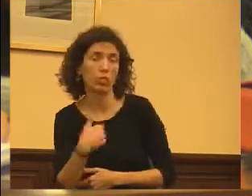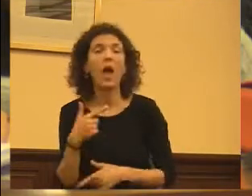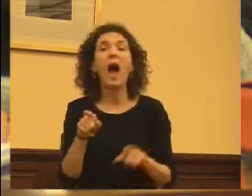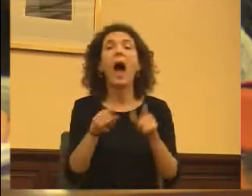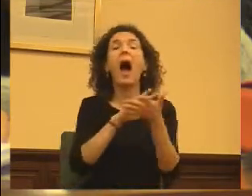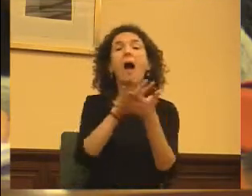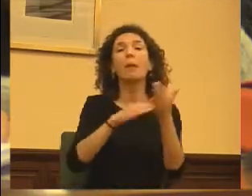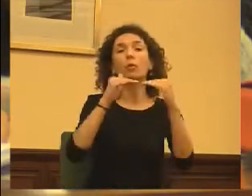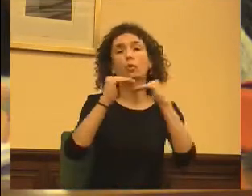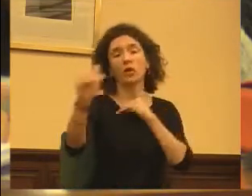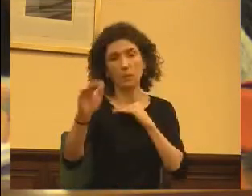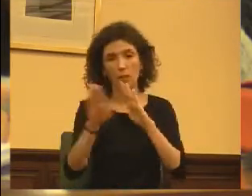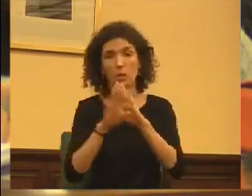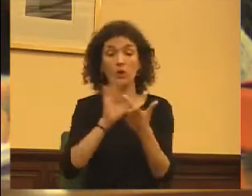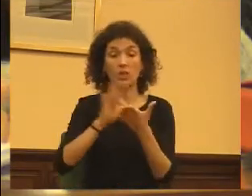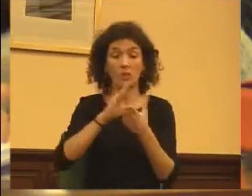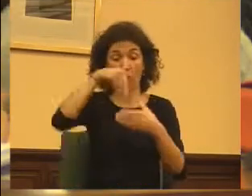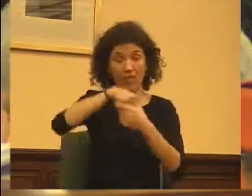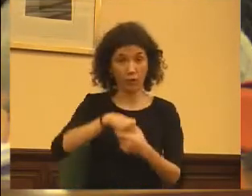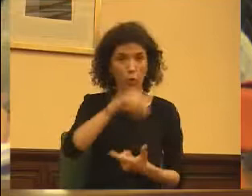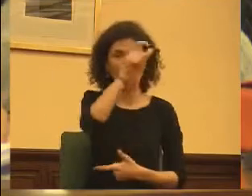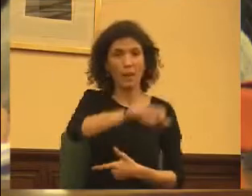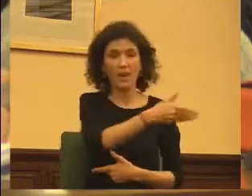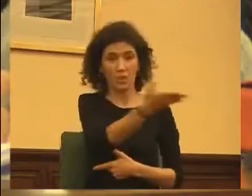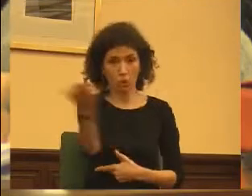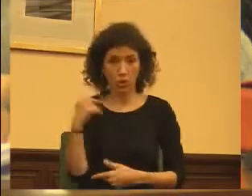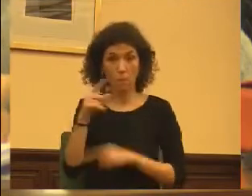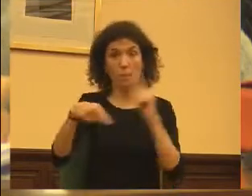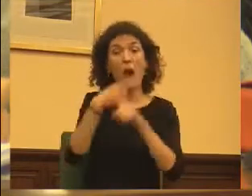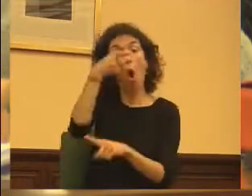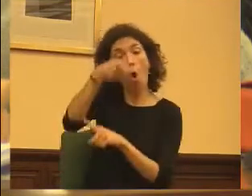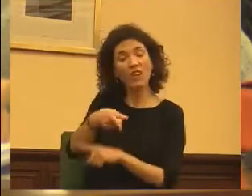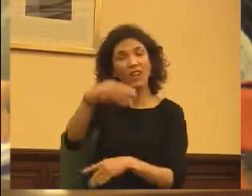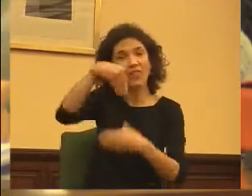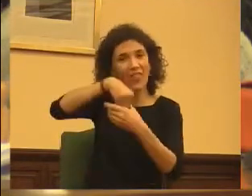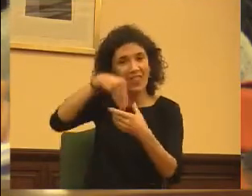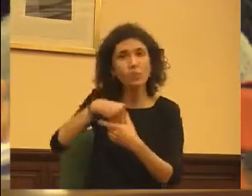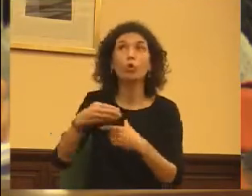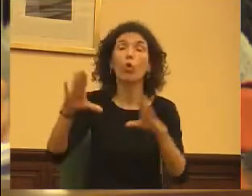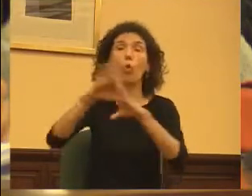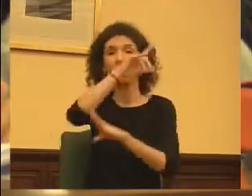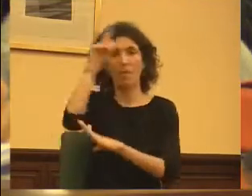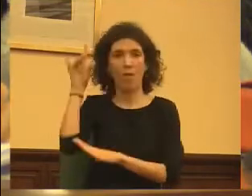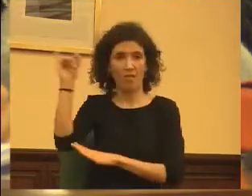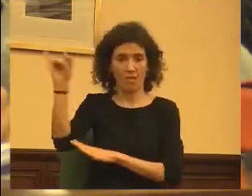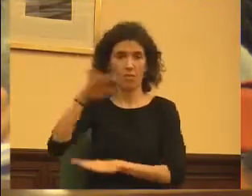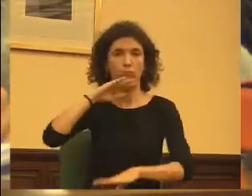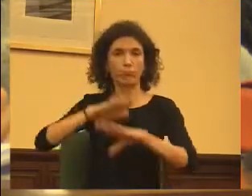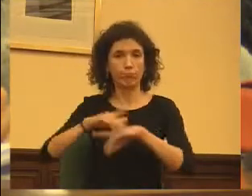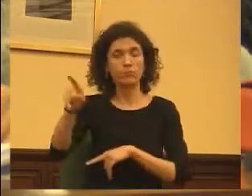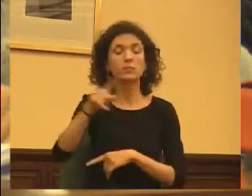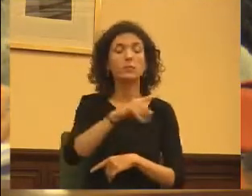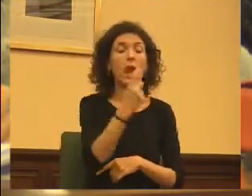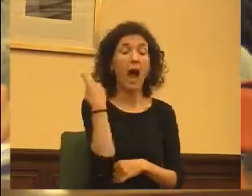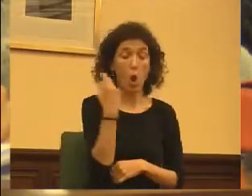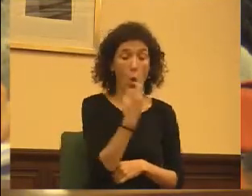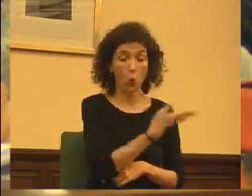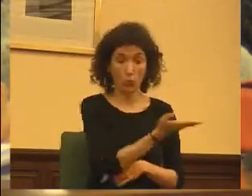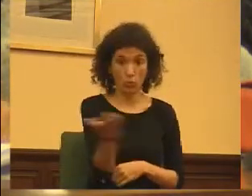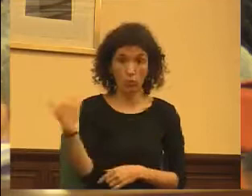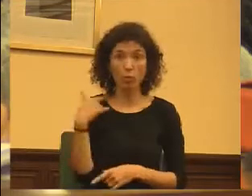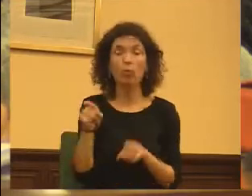del sostenimiento de los servicios de nuestra ciudadanía y de las obligaciones contraídas por el Gobierno regional con unos chicos y